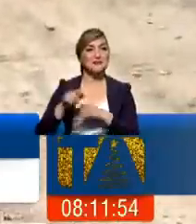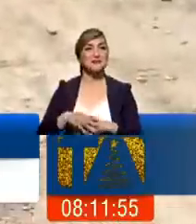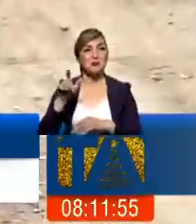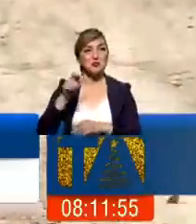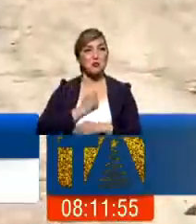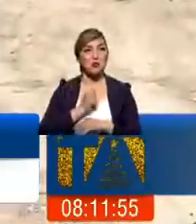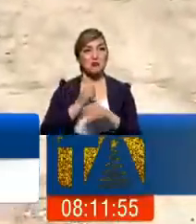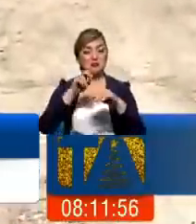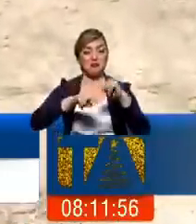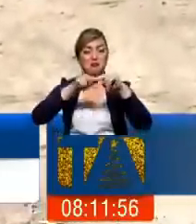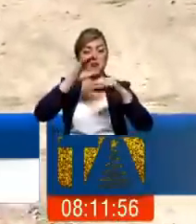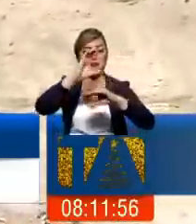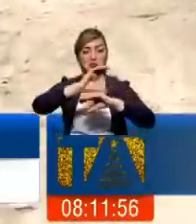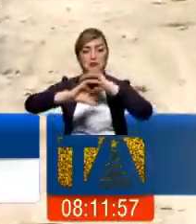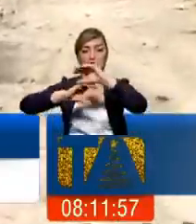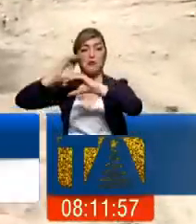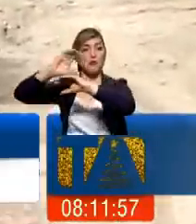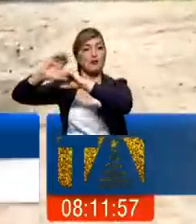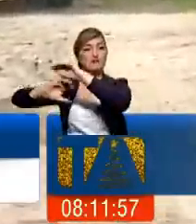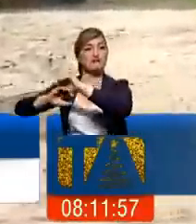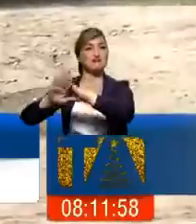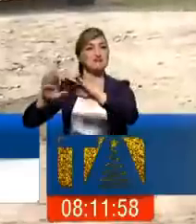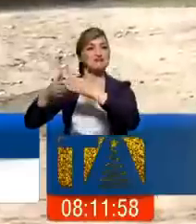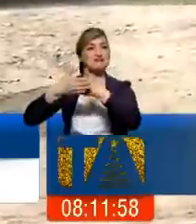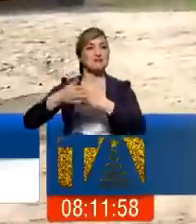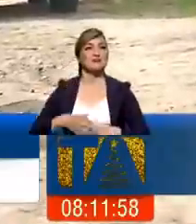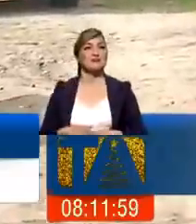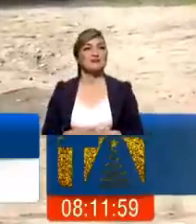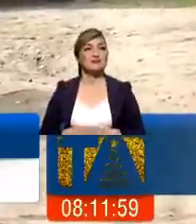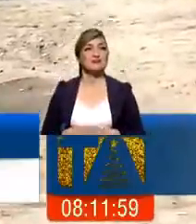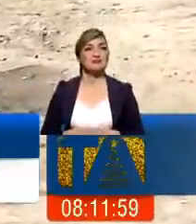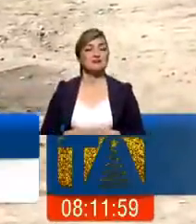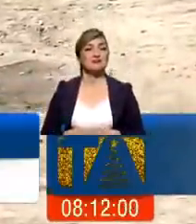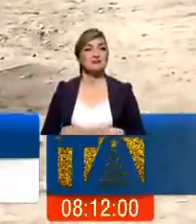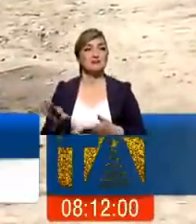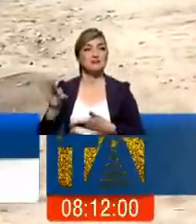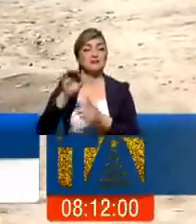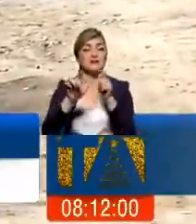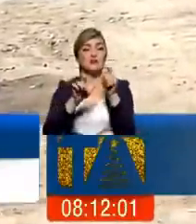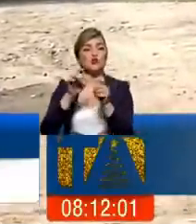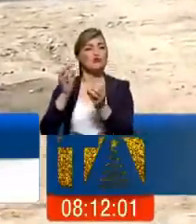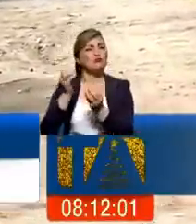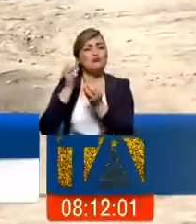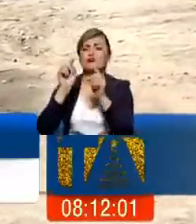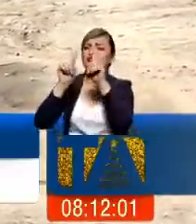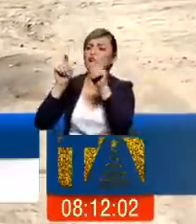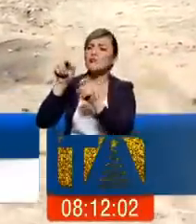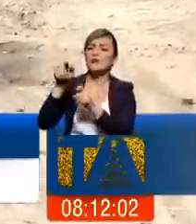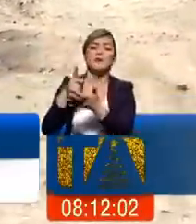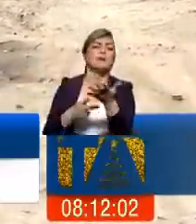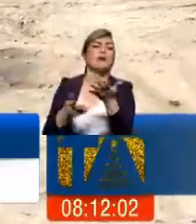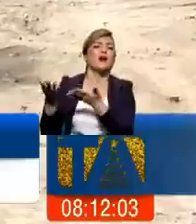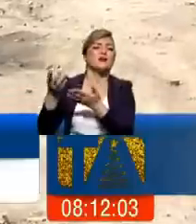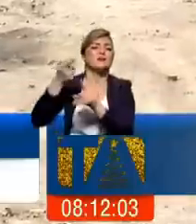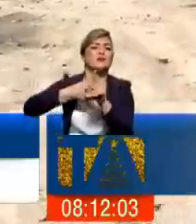vía. Estamos con Manuel Salgado, morador de aquí del sector, también representante de los vecinos. Cuéntanos un poco qué es lo que ha